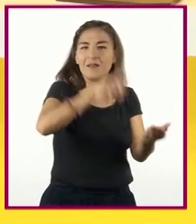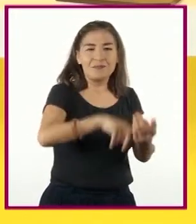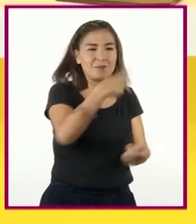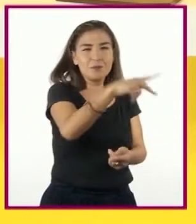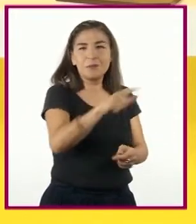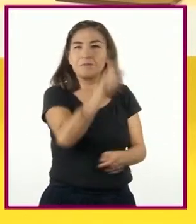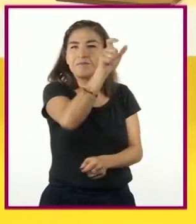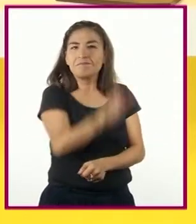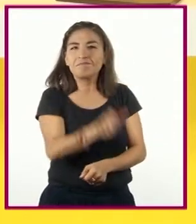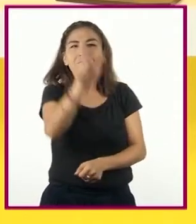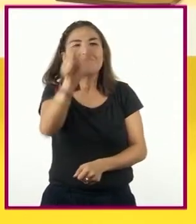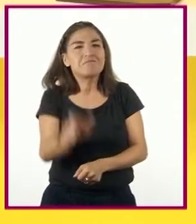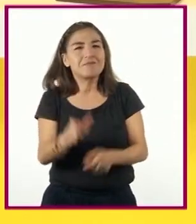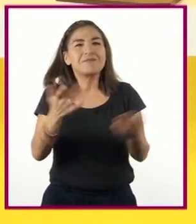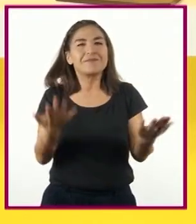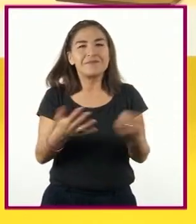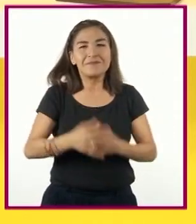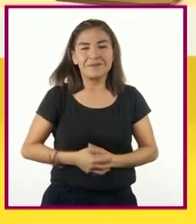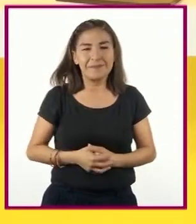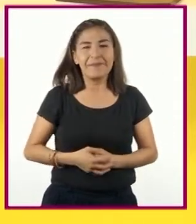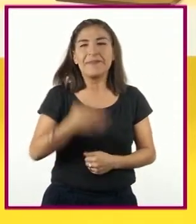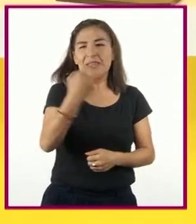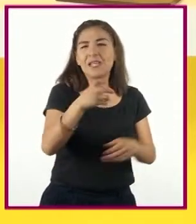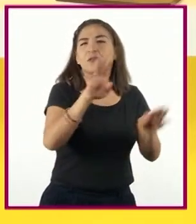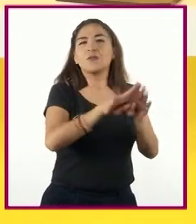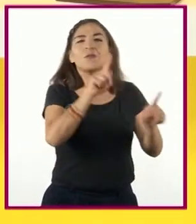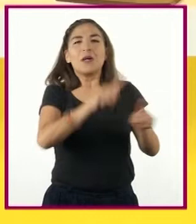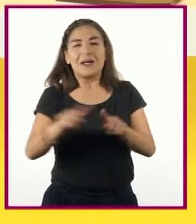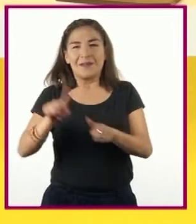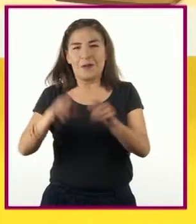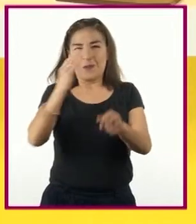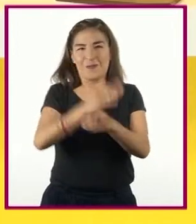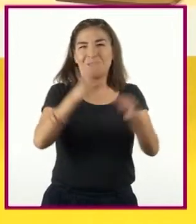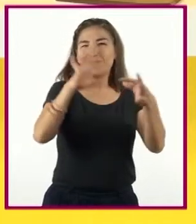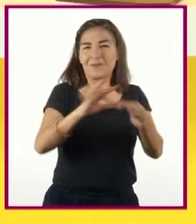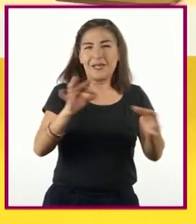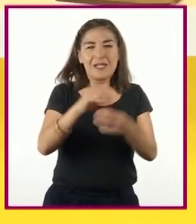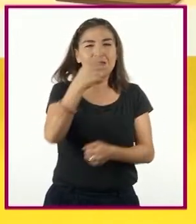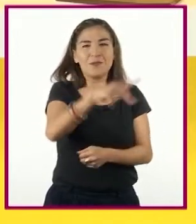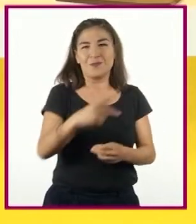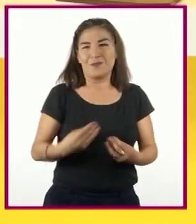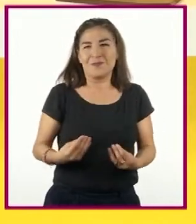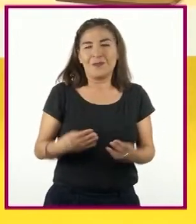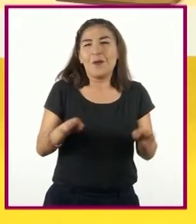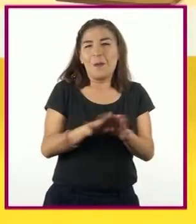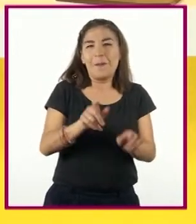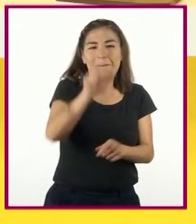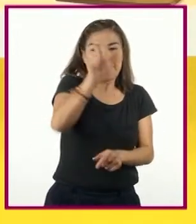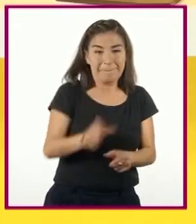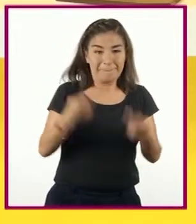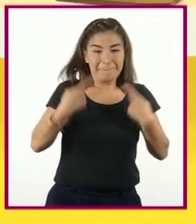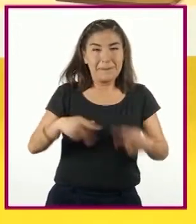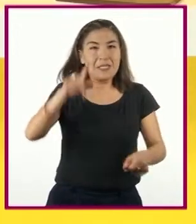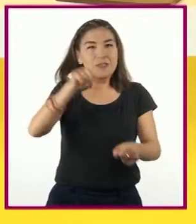identidad? Dentro de todos estos rasgos que mencionaron como parte de su identidad, hay aquellos que tienen relación